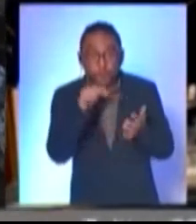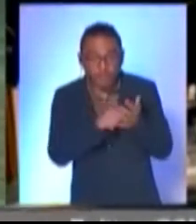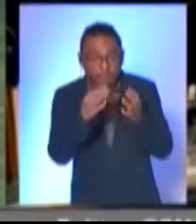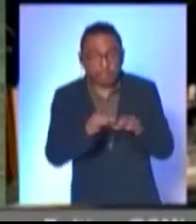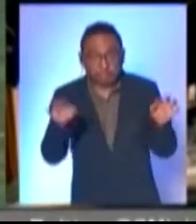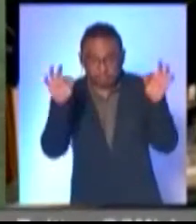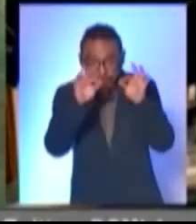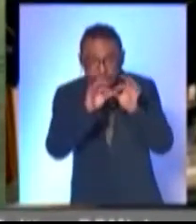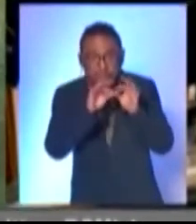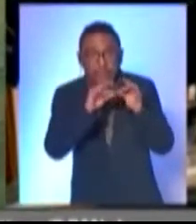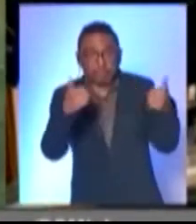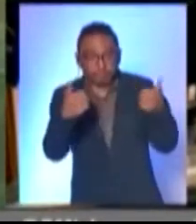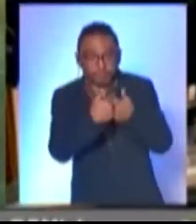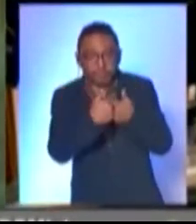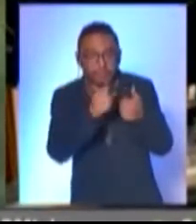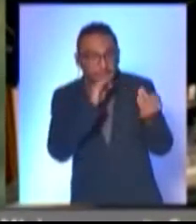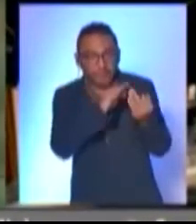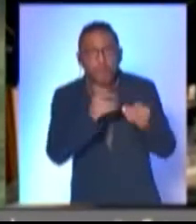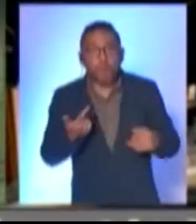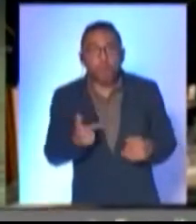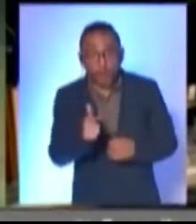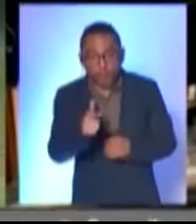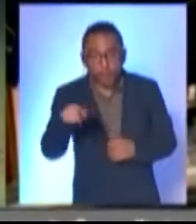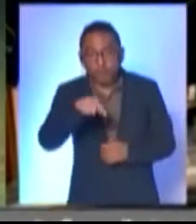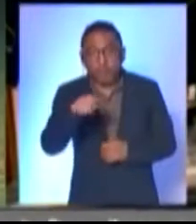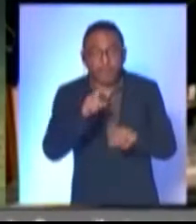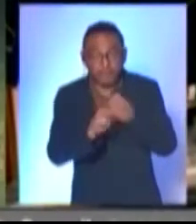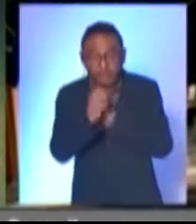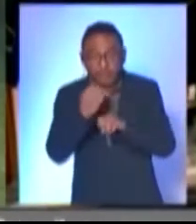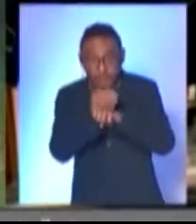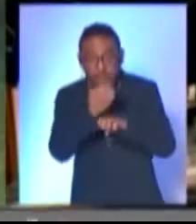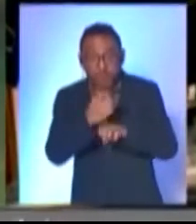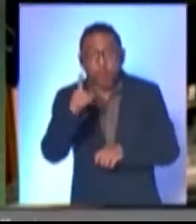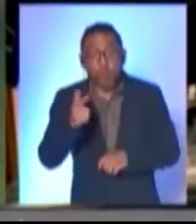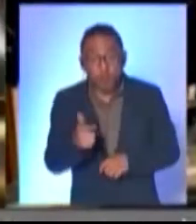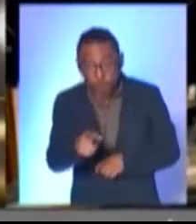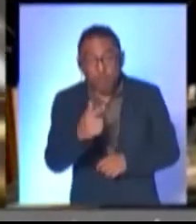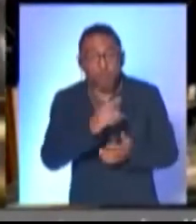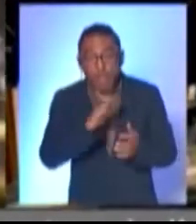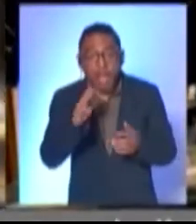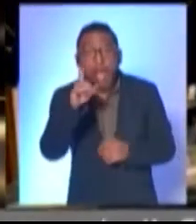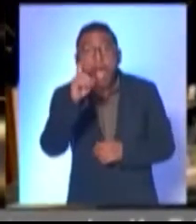al colindar con estados como Guanajuato, entidad que ya presenta problemas graves de abastecimiento. Y